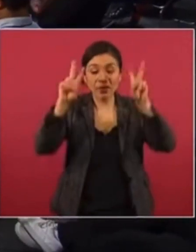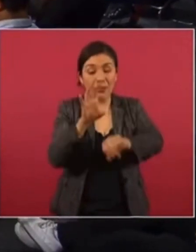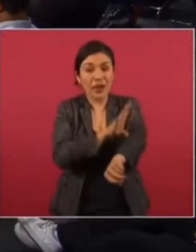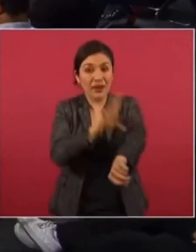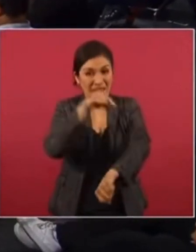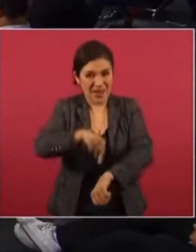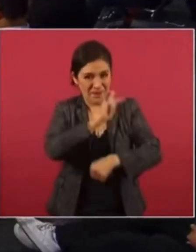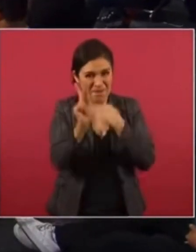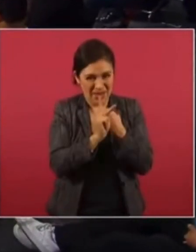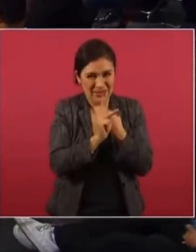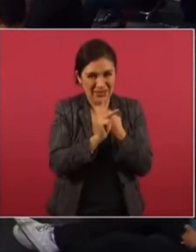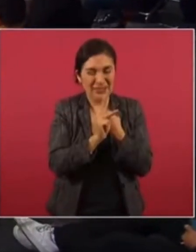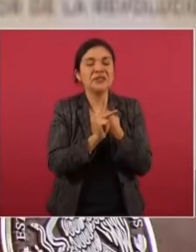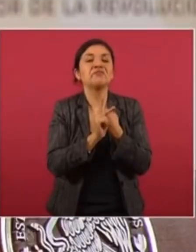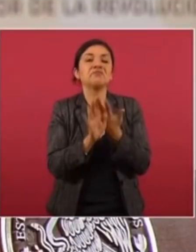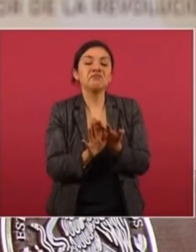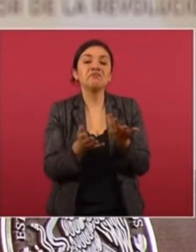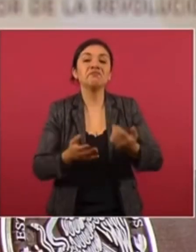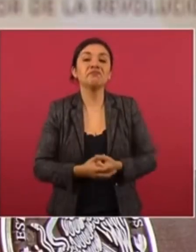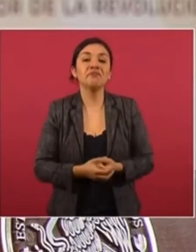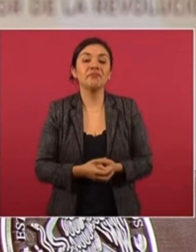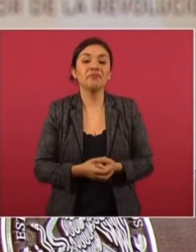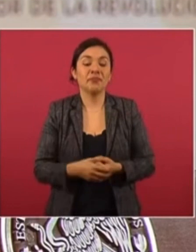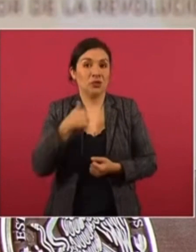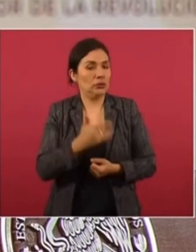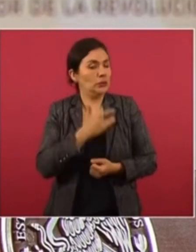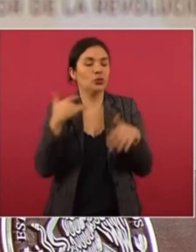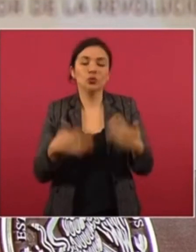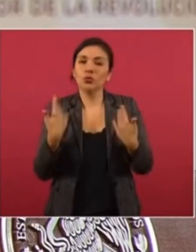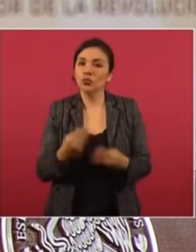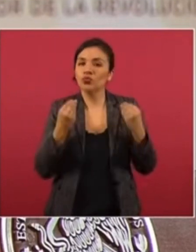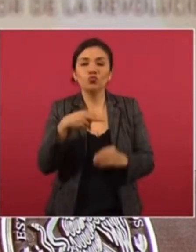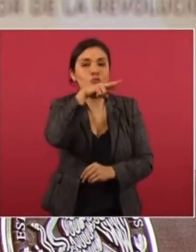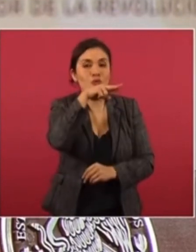nuestro país, que nos tiene muy preocupados.